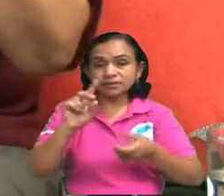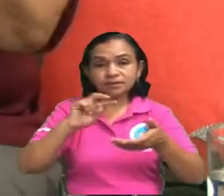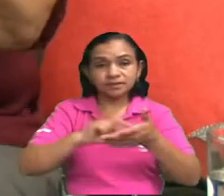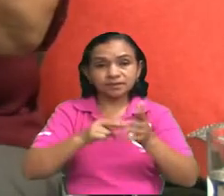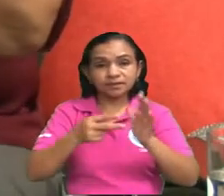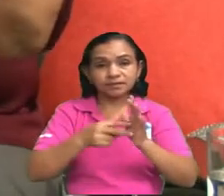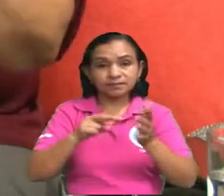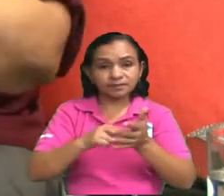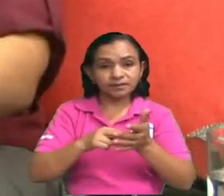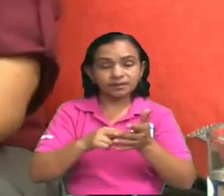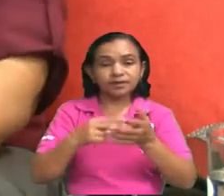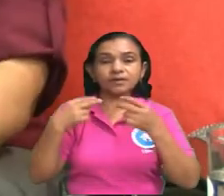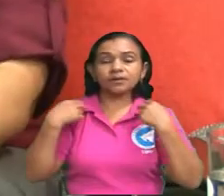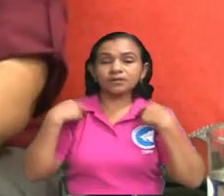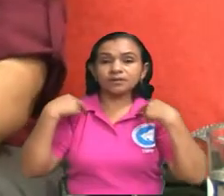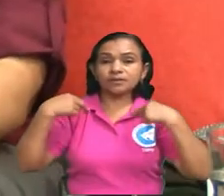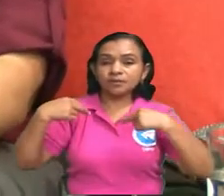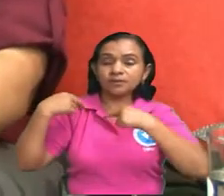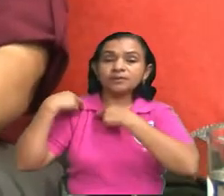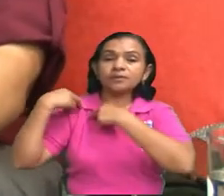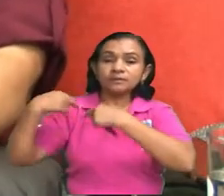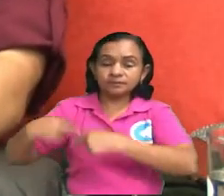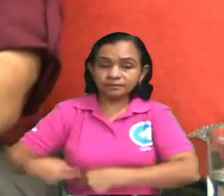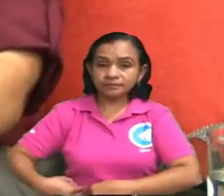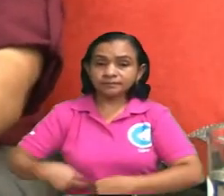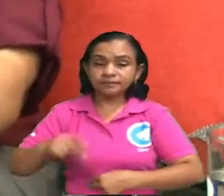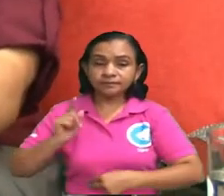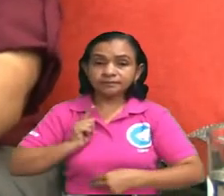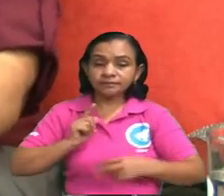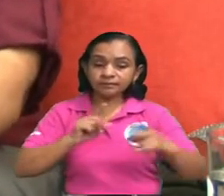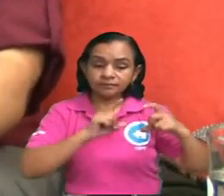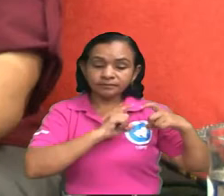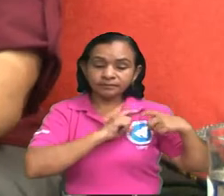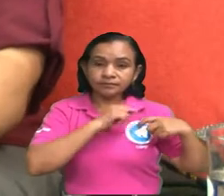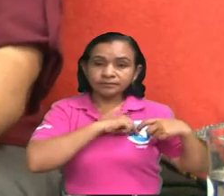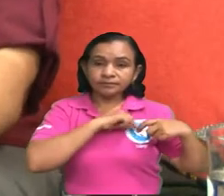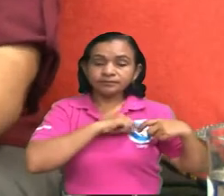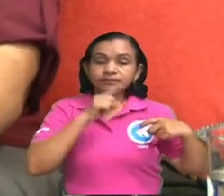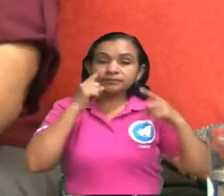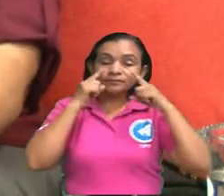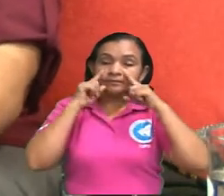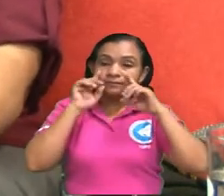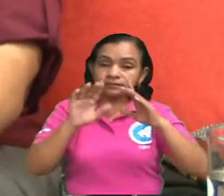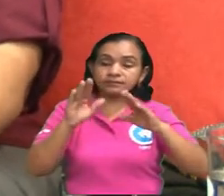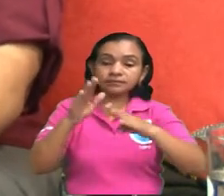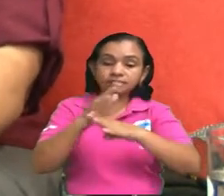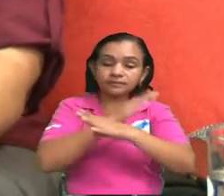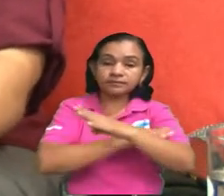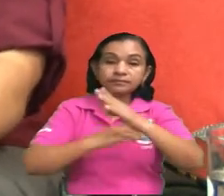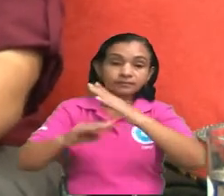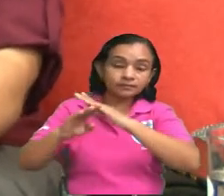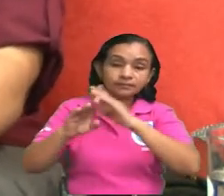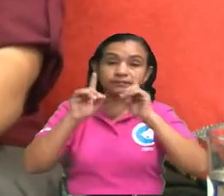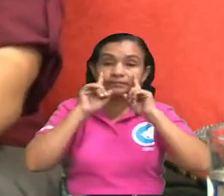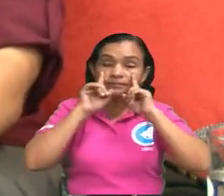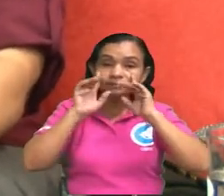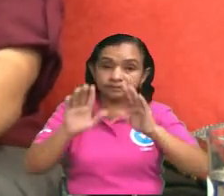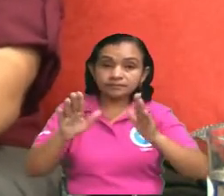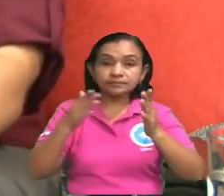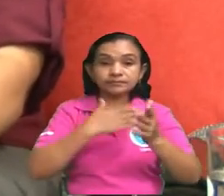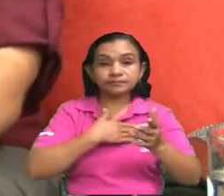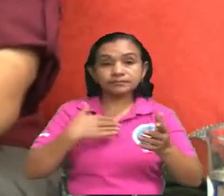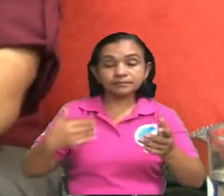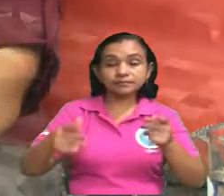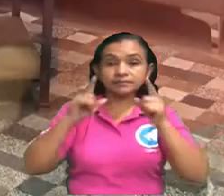la gran humanidad que él tenía, porque él más bien trabajaba con la prevención. Exacto. Él creía mucho en la